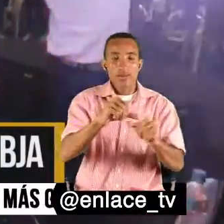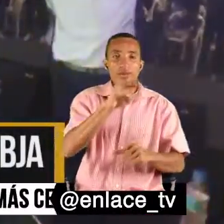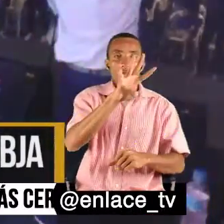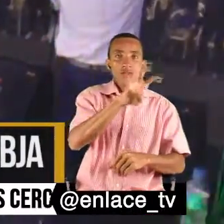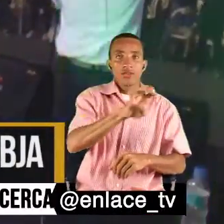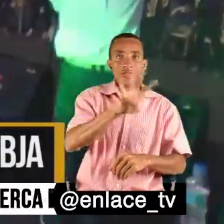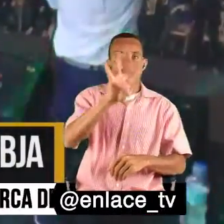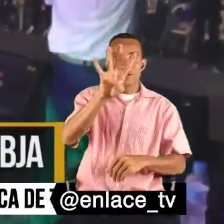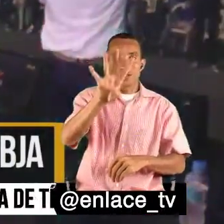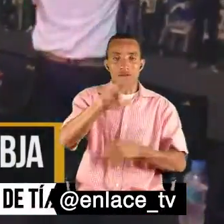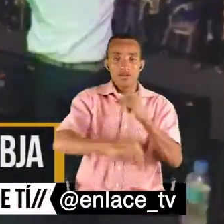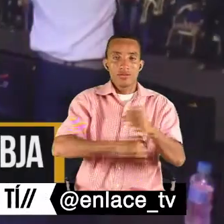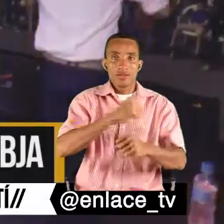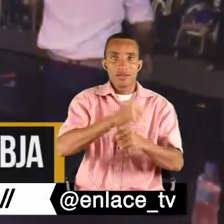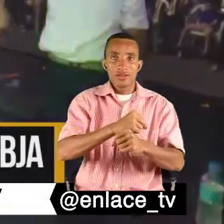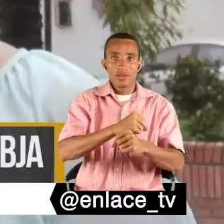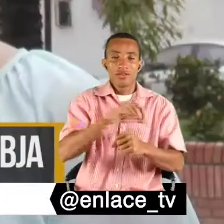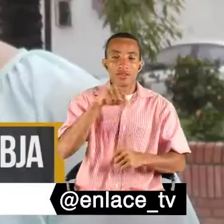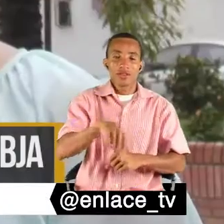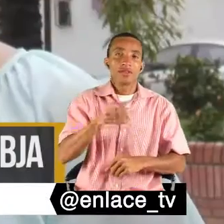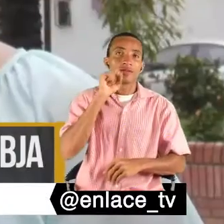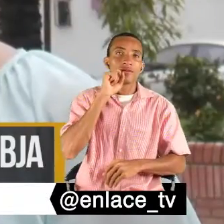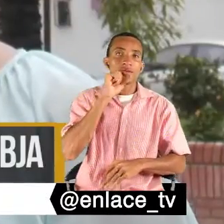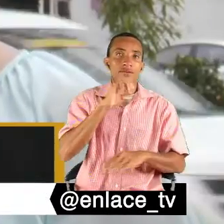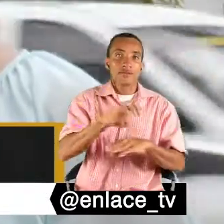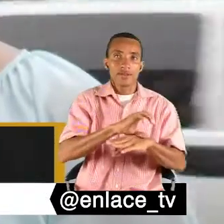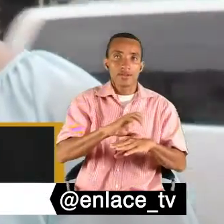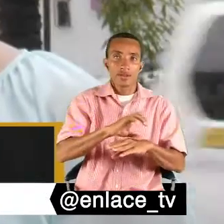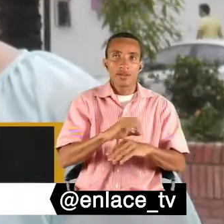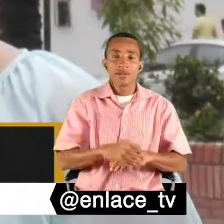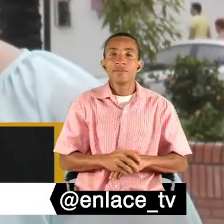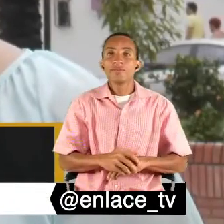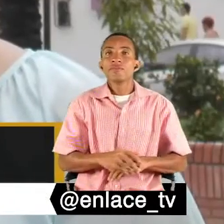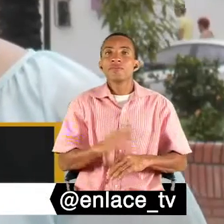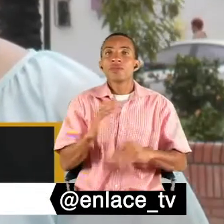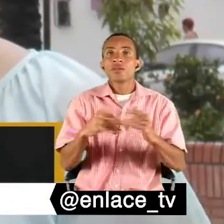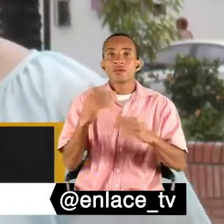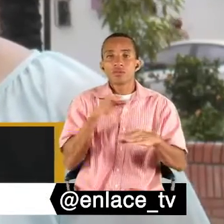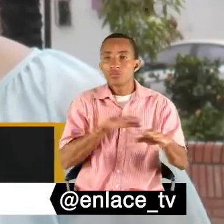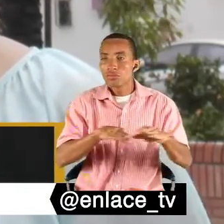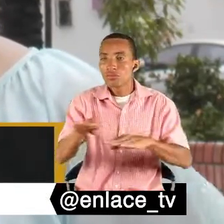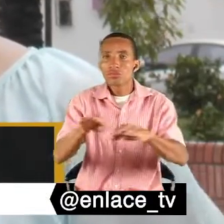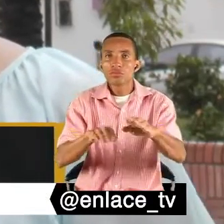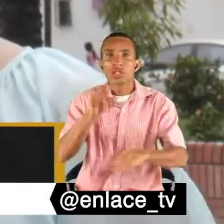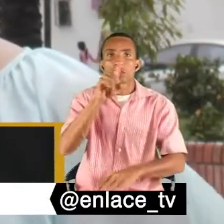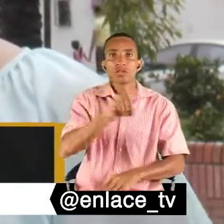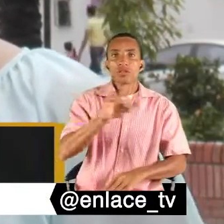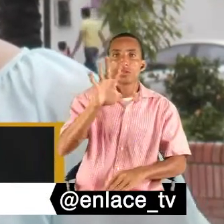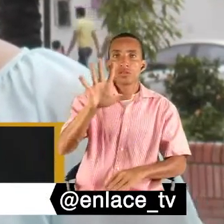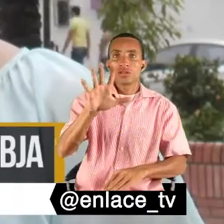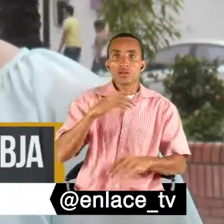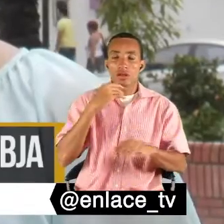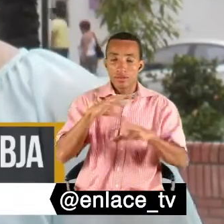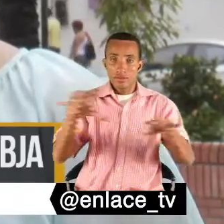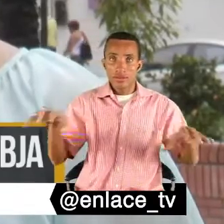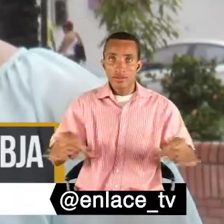Barranca Bermeja. Adicionalmente a eso se contará con la Ruta 65, como es habitual desarrollarse, y nuestra actividad